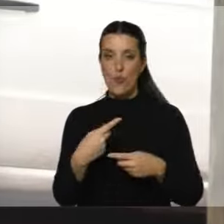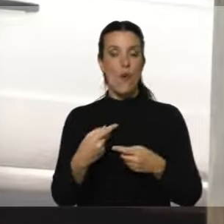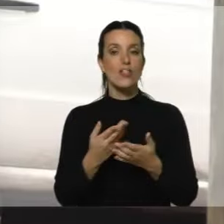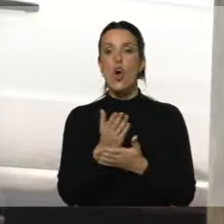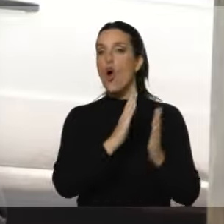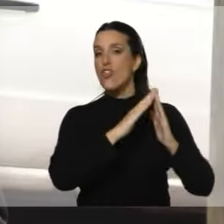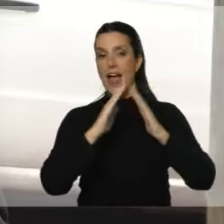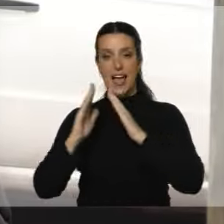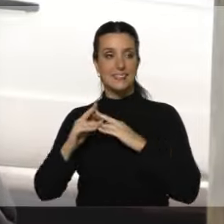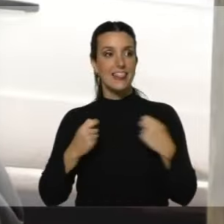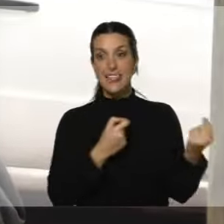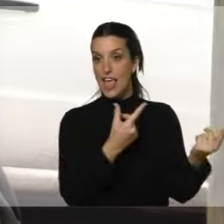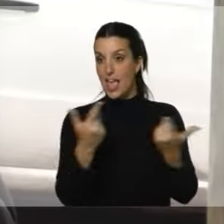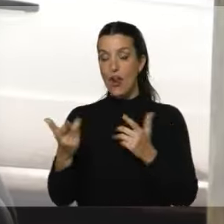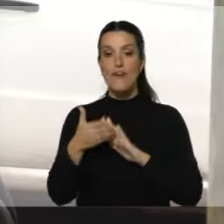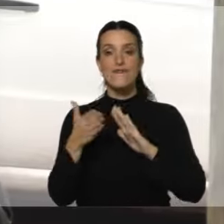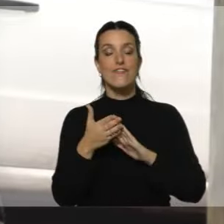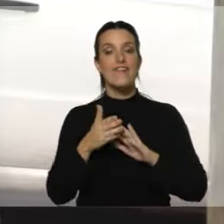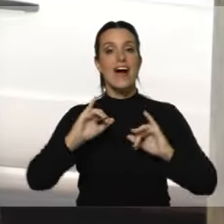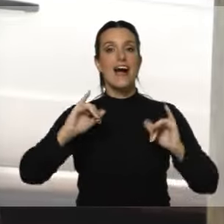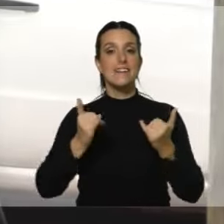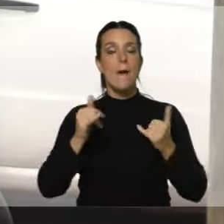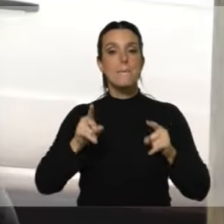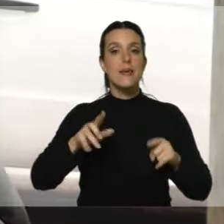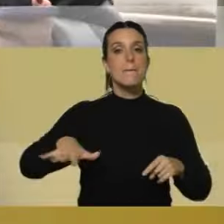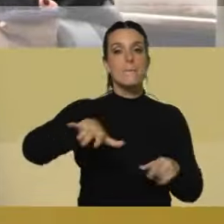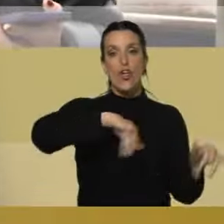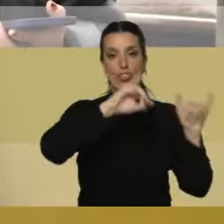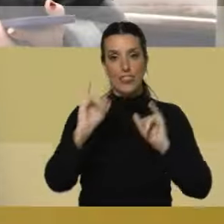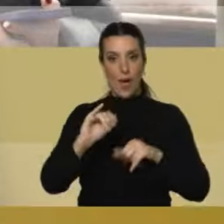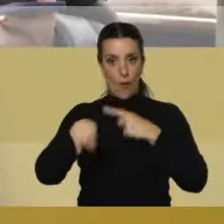viviendas que se entregaron hoy van a ser ocupadas en esta misma jornada. Siguen ustedes en Estudios.